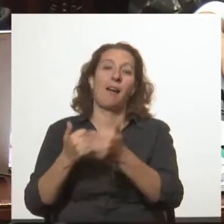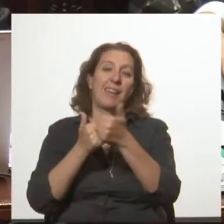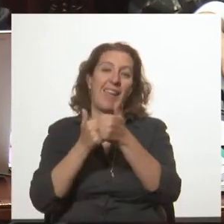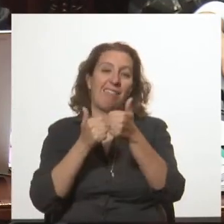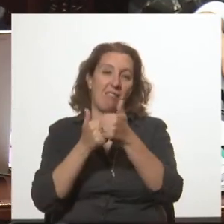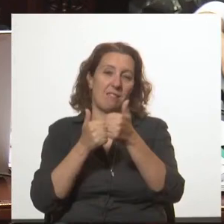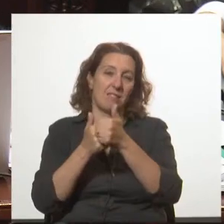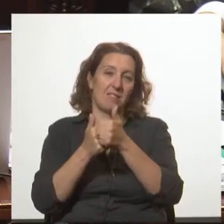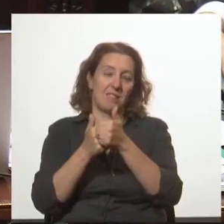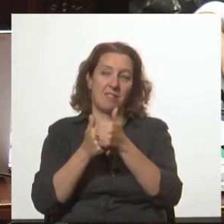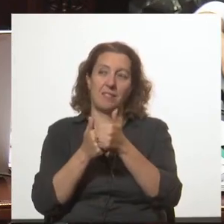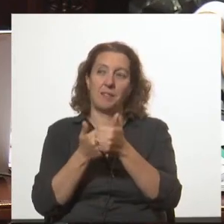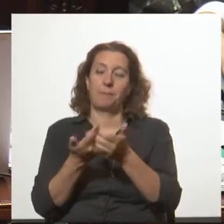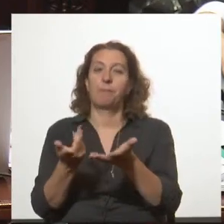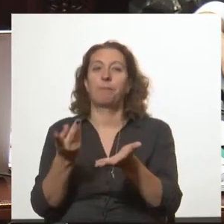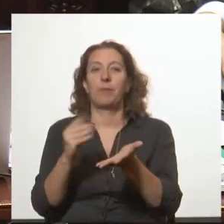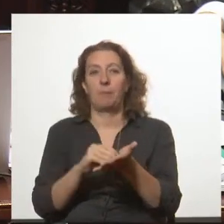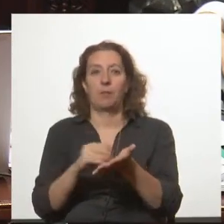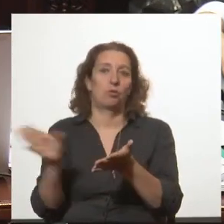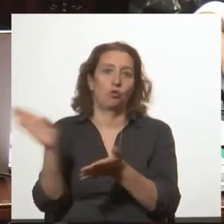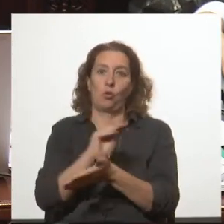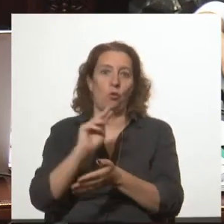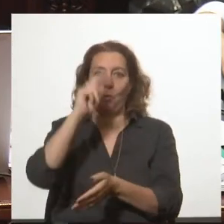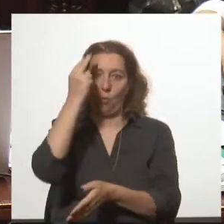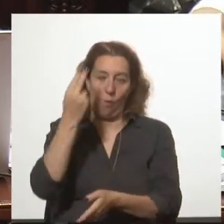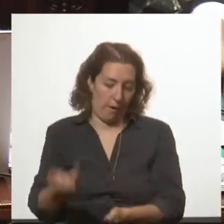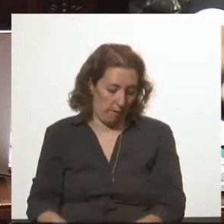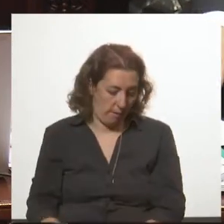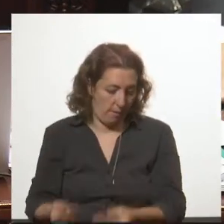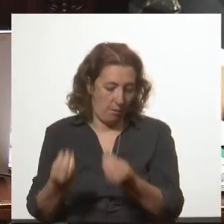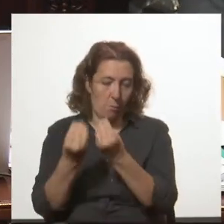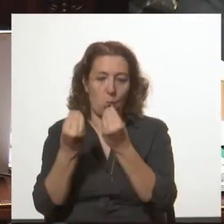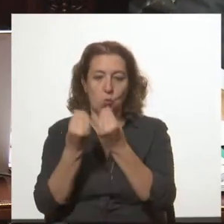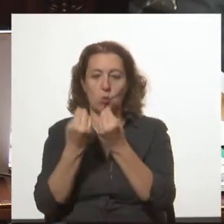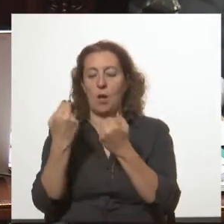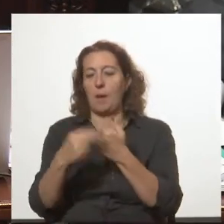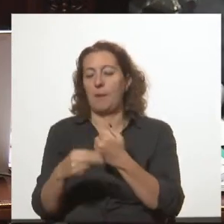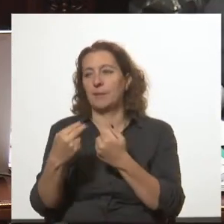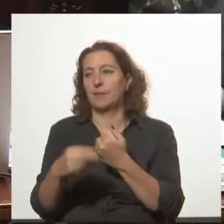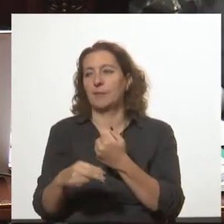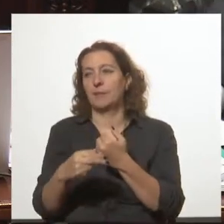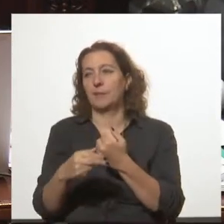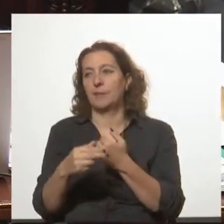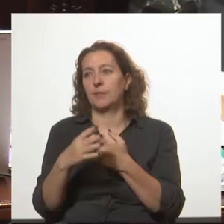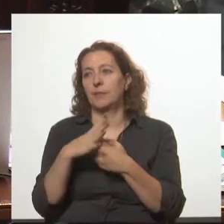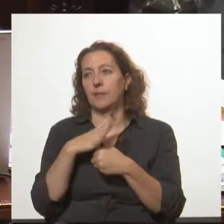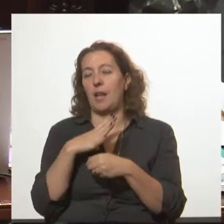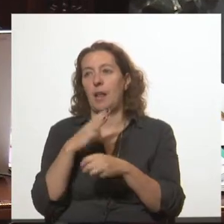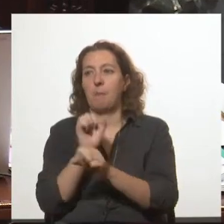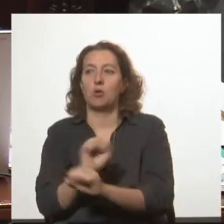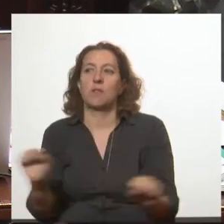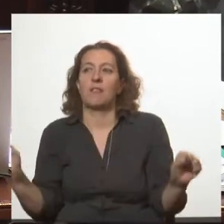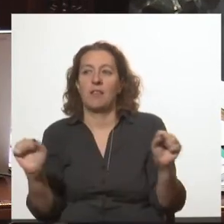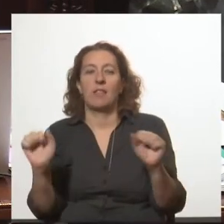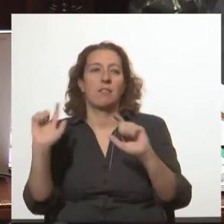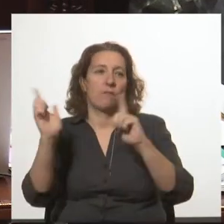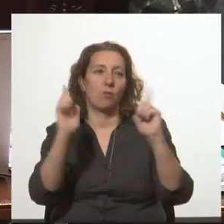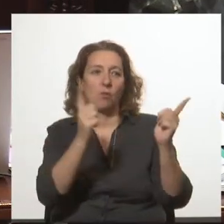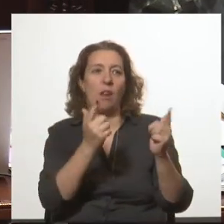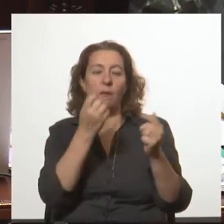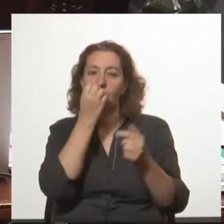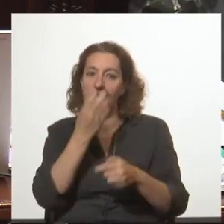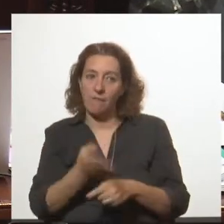nuestros clientes además de todo el país muchos de ellos que jamás tendrán la posibilidad de gozar de los beneficios